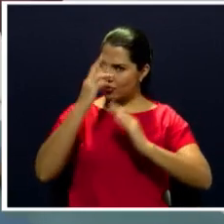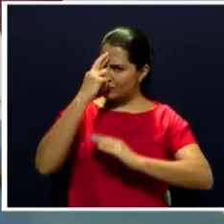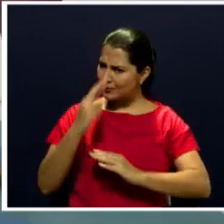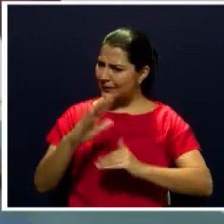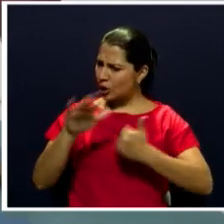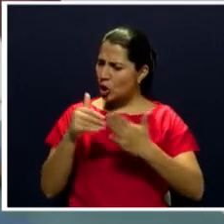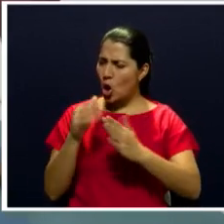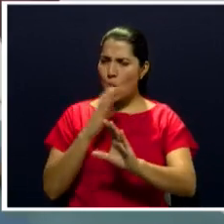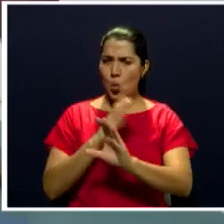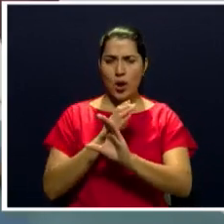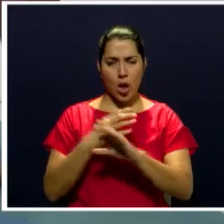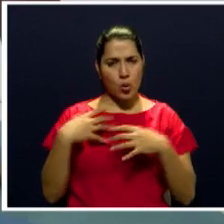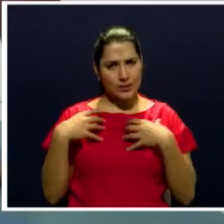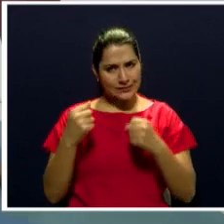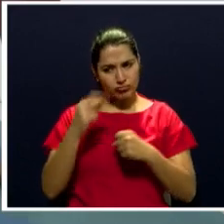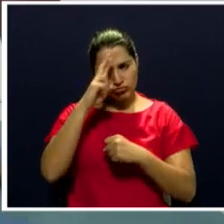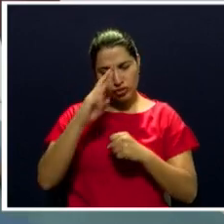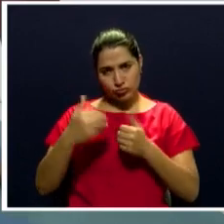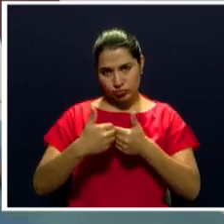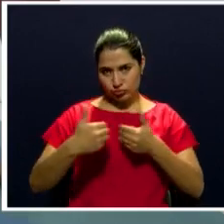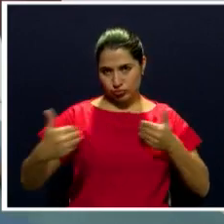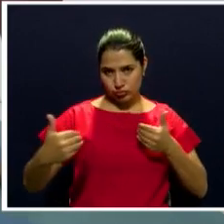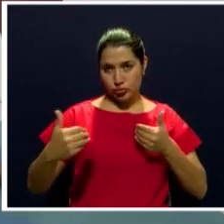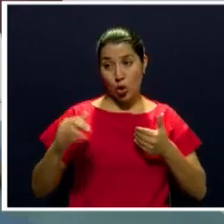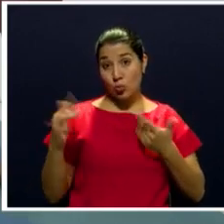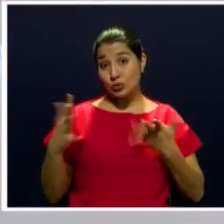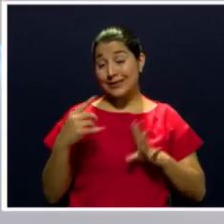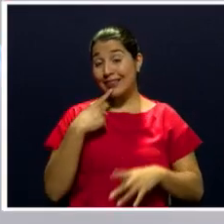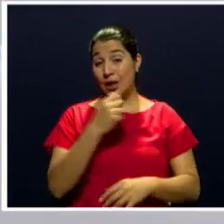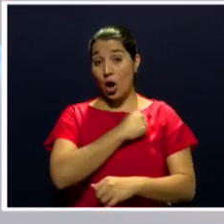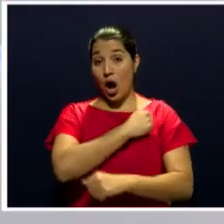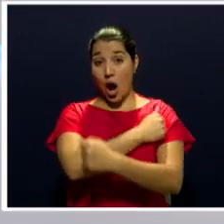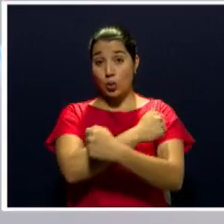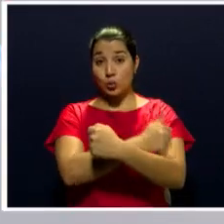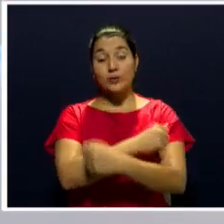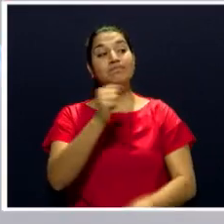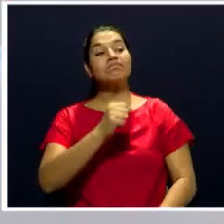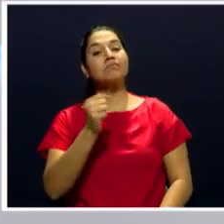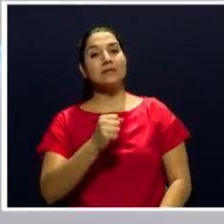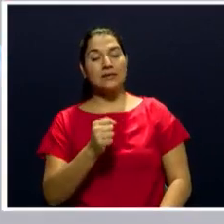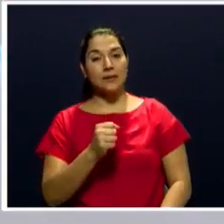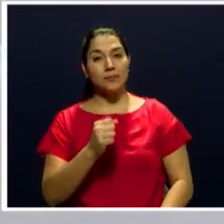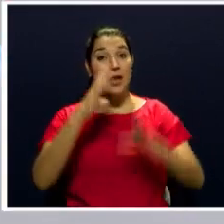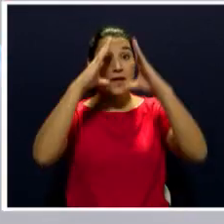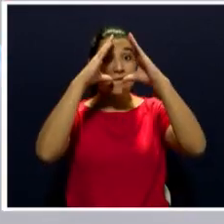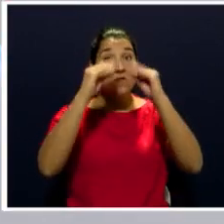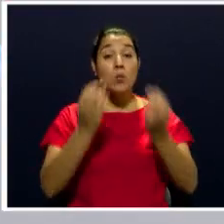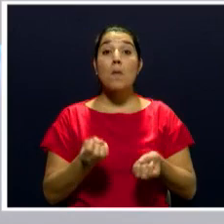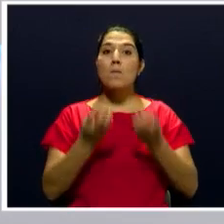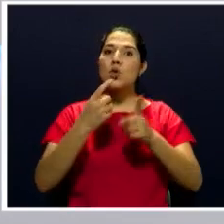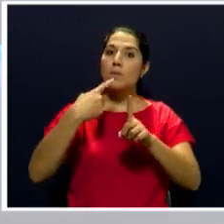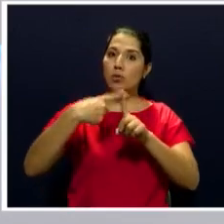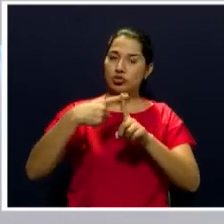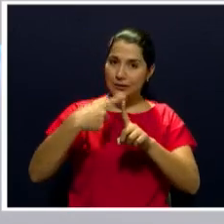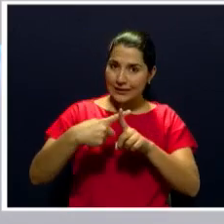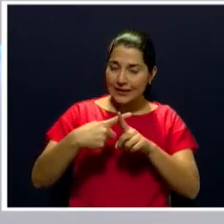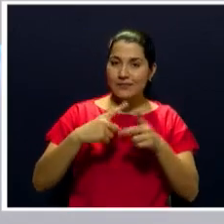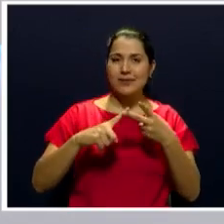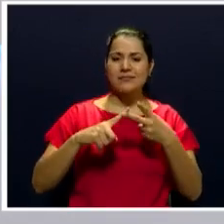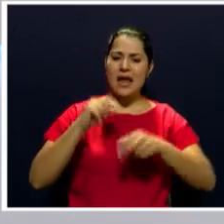sanitarias y de aislamiento social que nos han sugerido las autoridades. Así es, se dice, datos optimistas, el